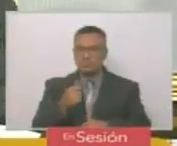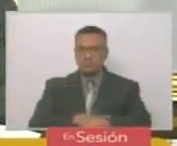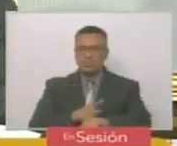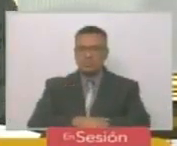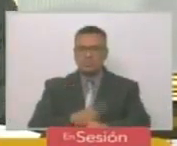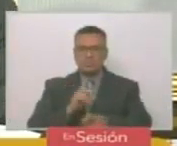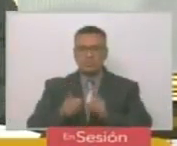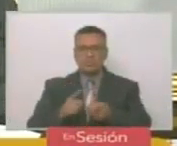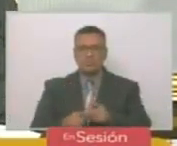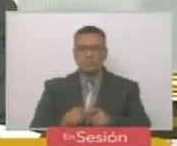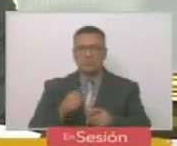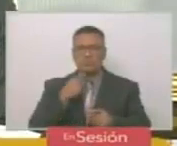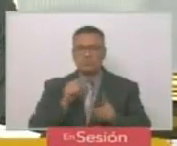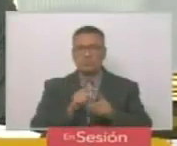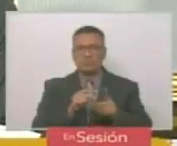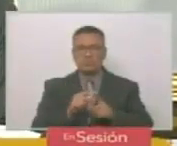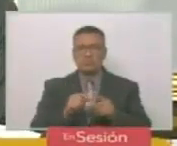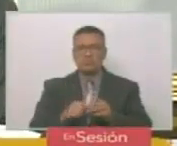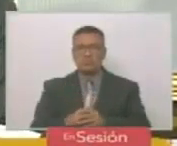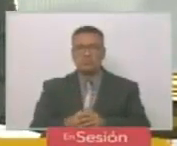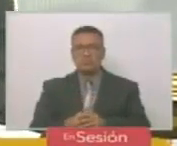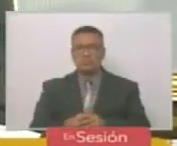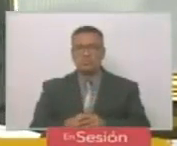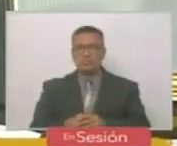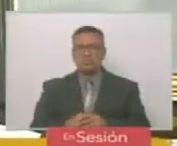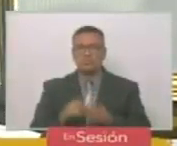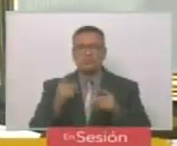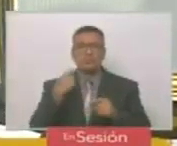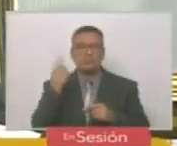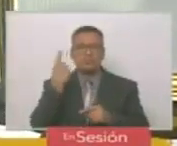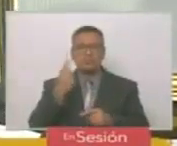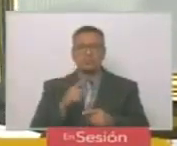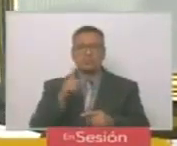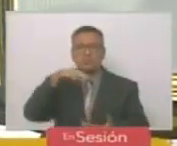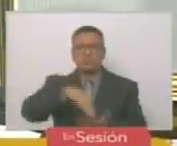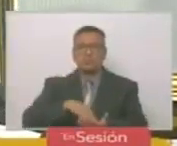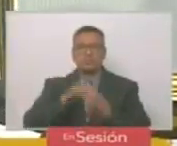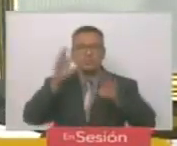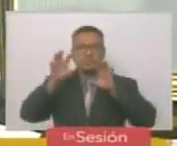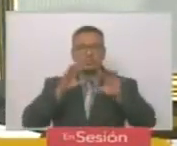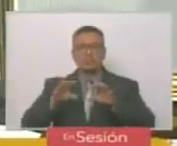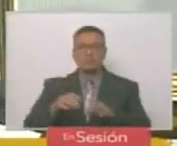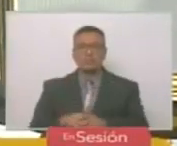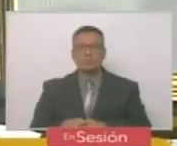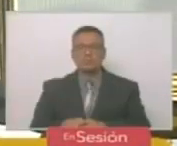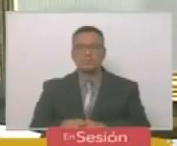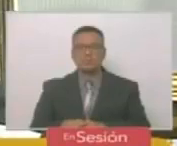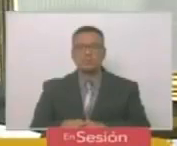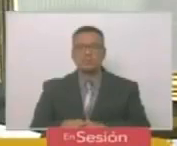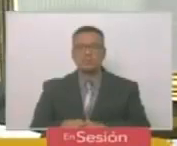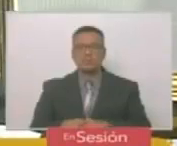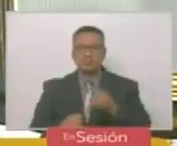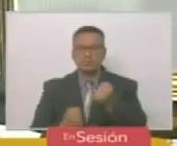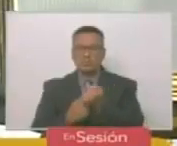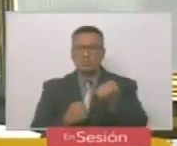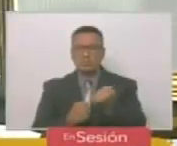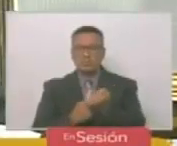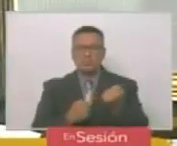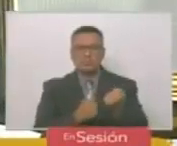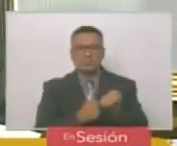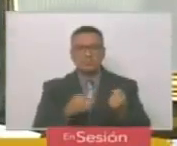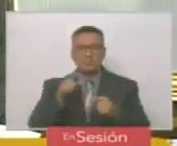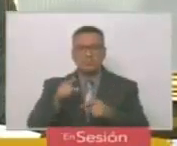aquella frase tan famosa de los miles de países que apoyaban a